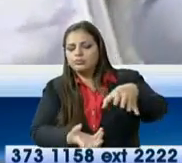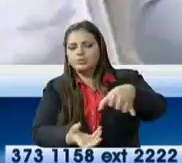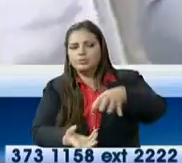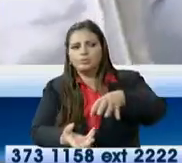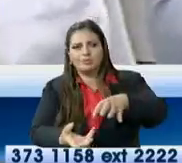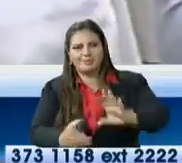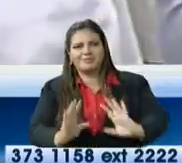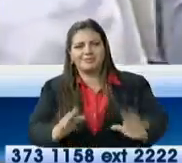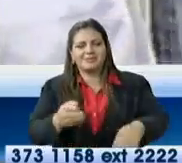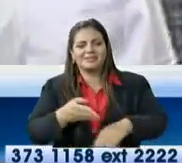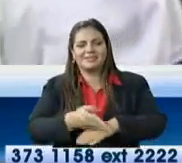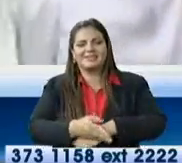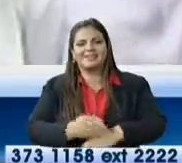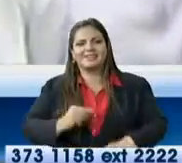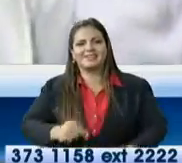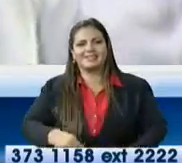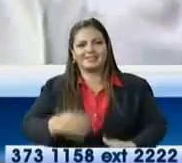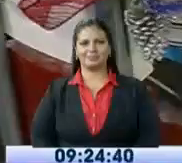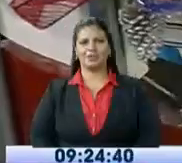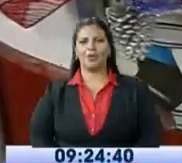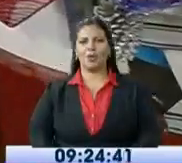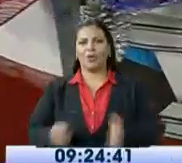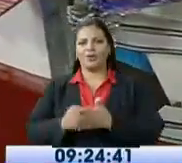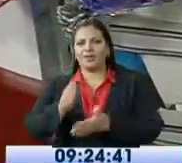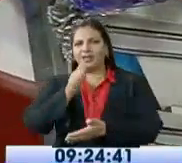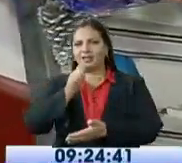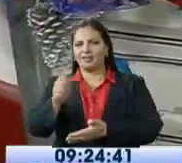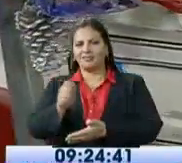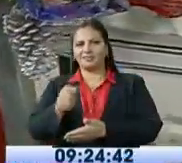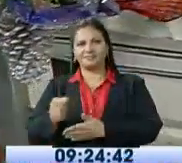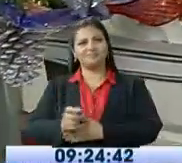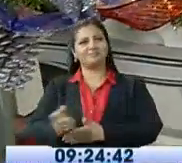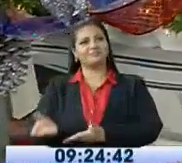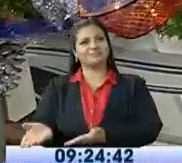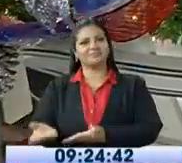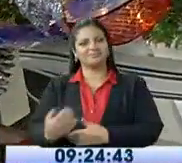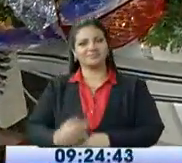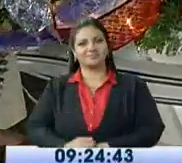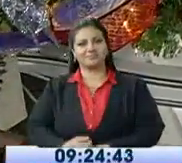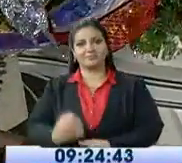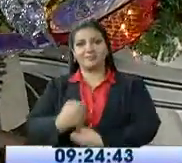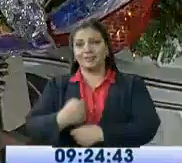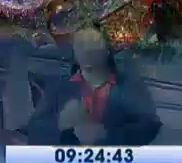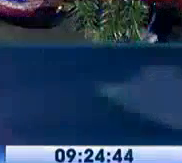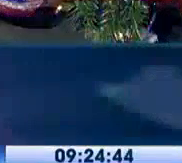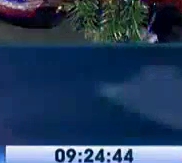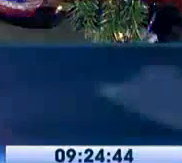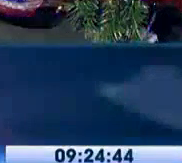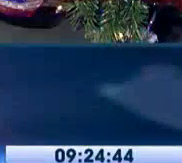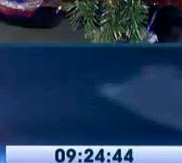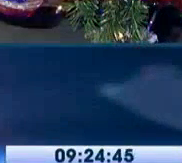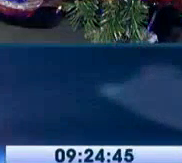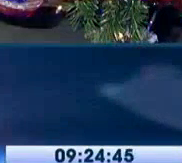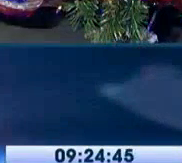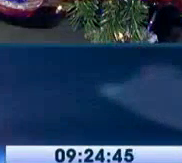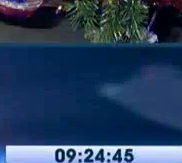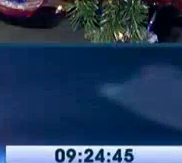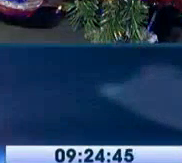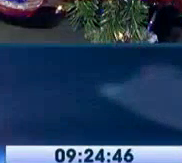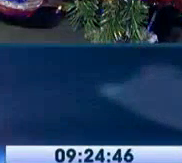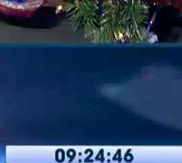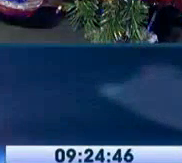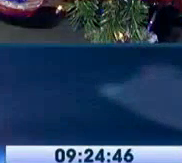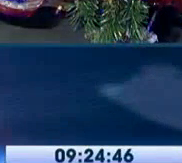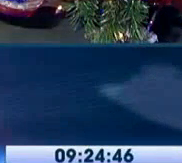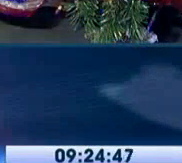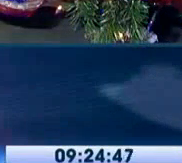más de la noticia en la comunidad. Ya debe tener, imagino, listo, que ya estará listo, sí. Eso espero. A ver. Casi que. Hola,